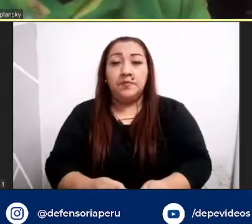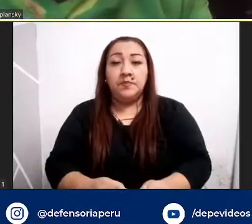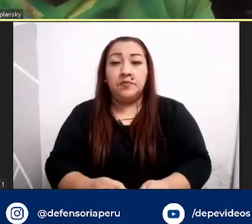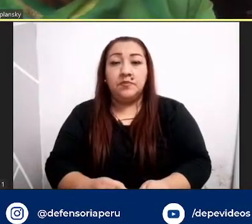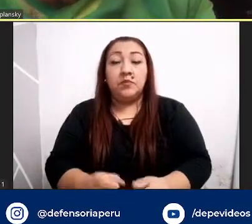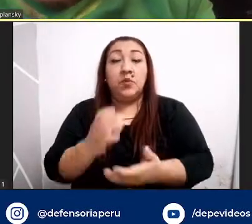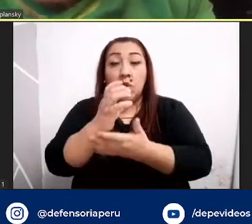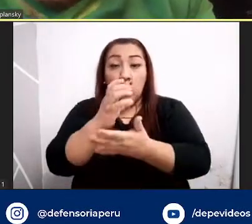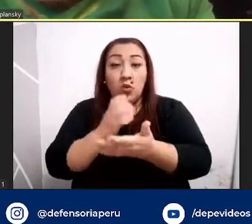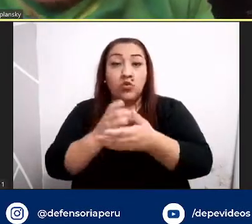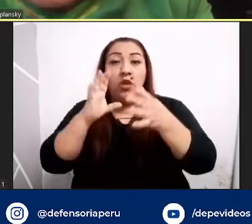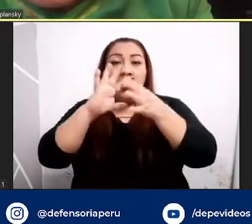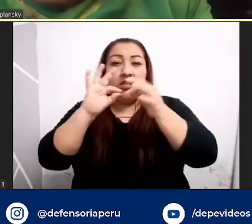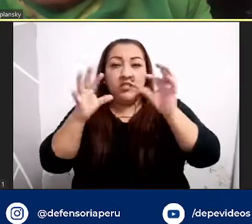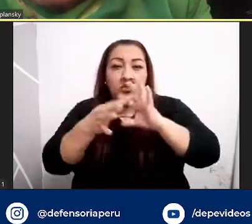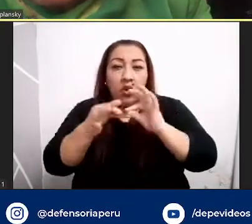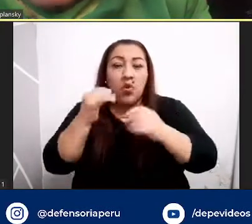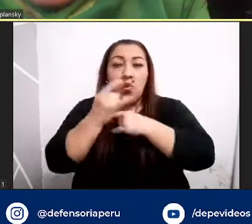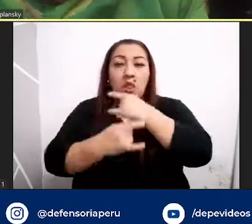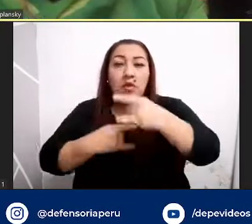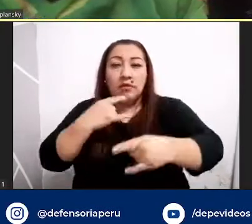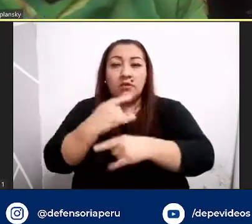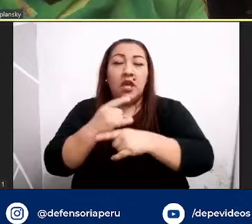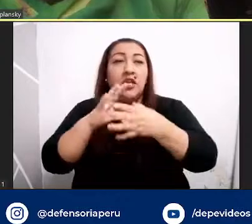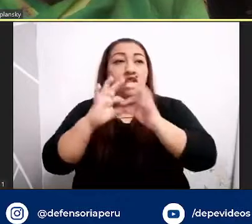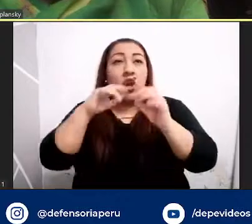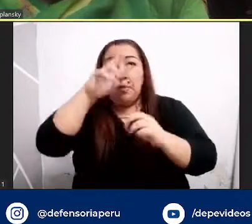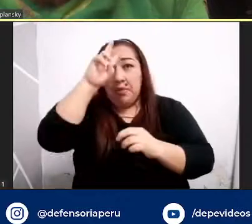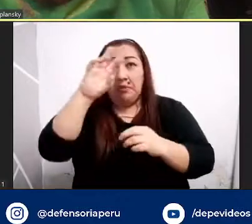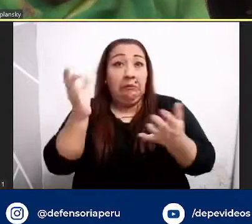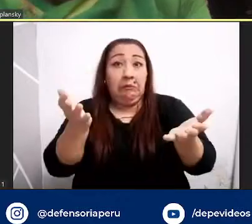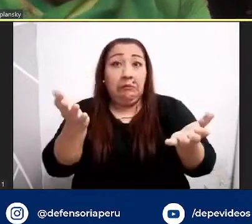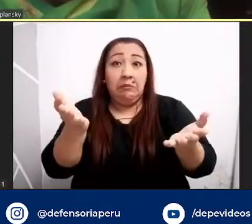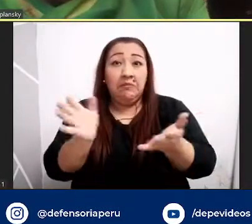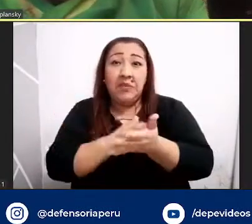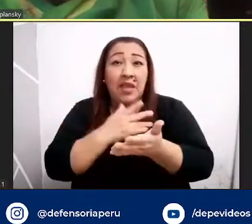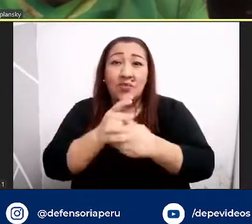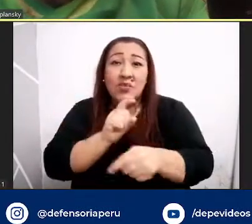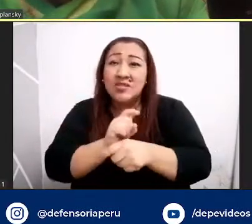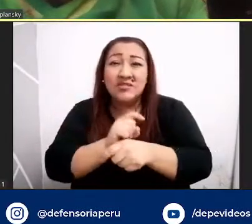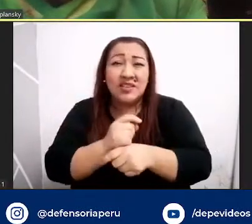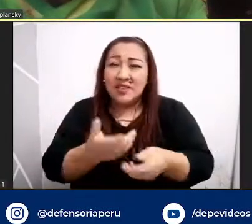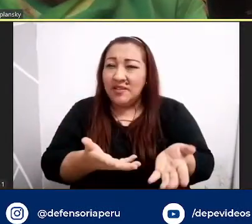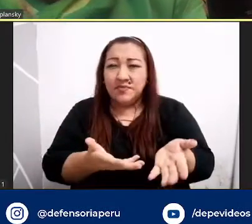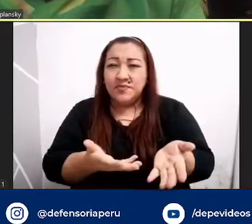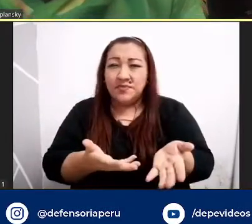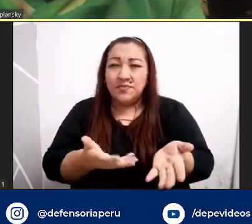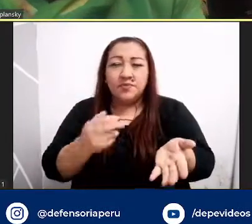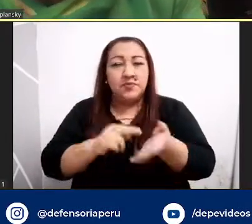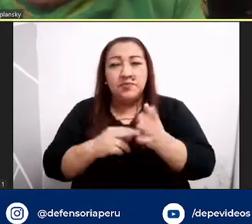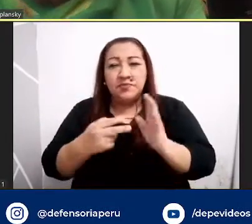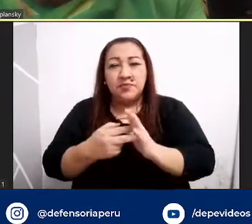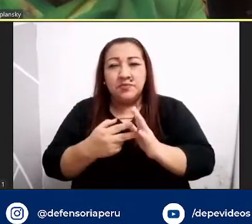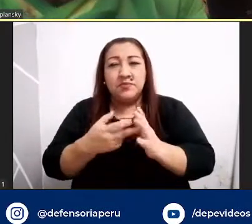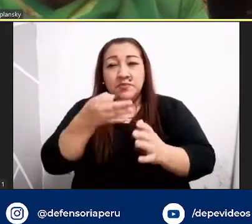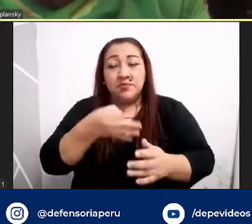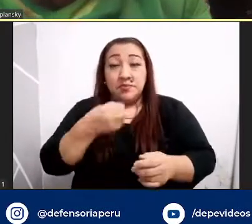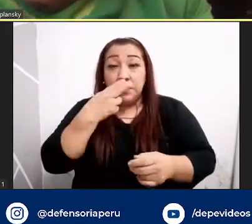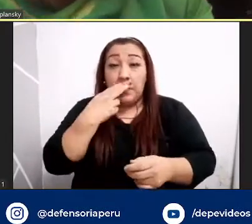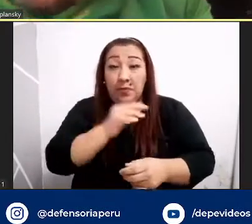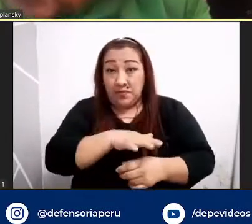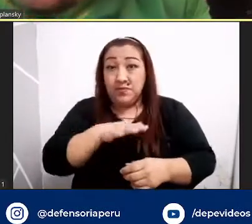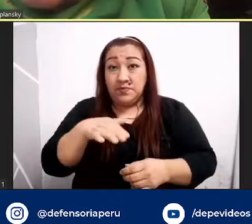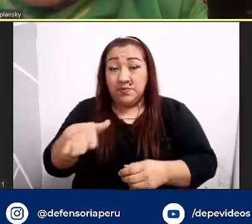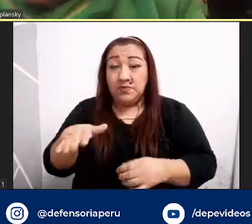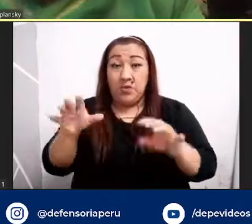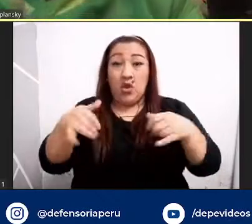Perú, ya no les enseñan. Entonces, realmente los niños y los jóvenes saben